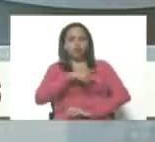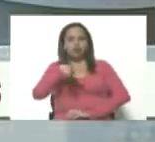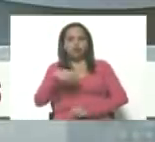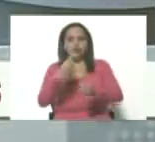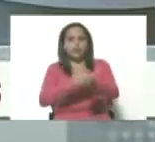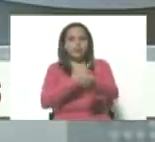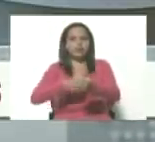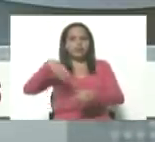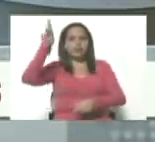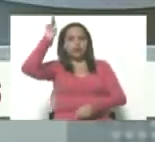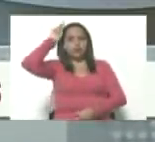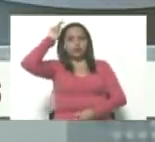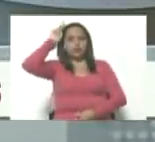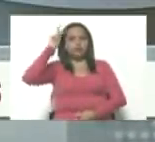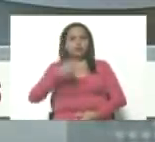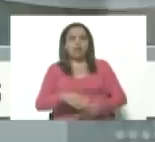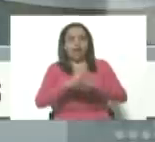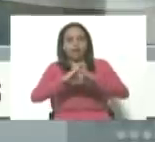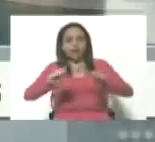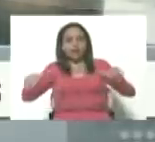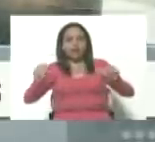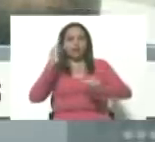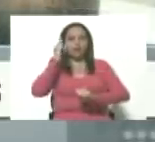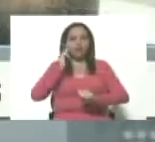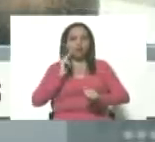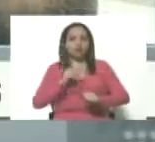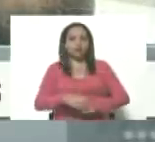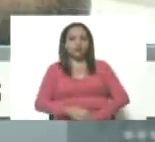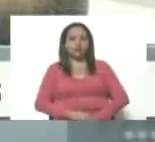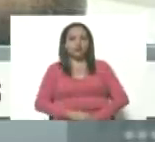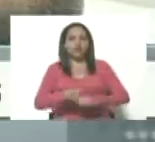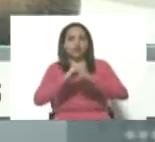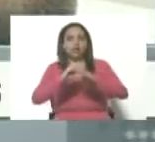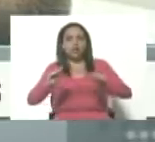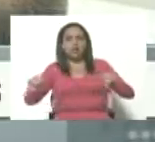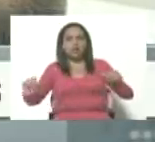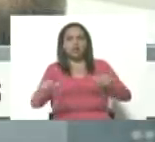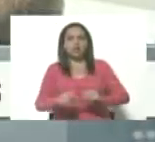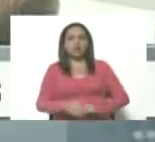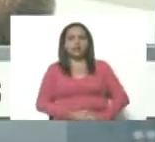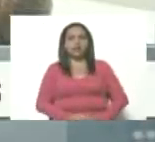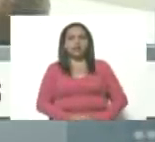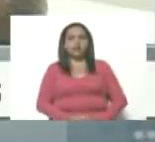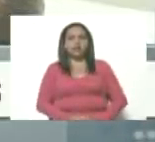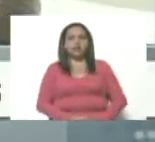Perú, tierra bolivariana, tierra sucrista,